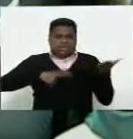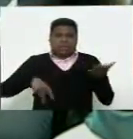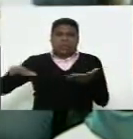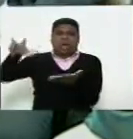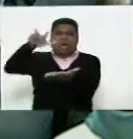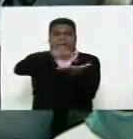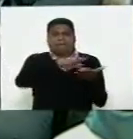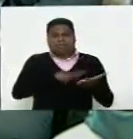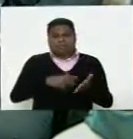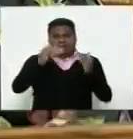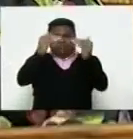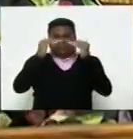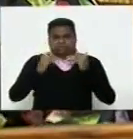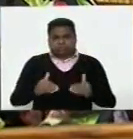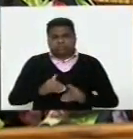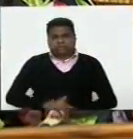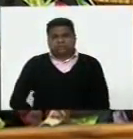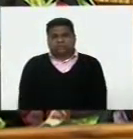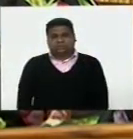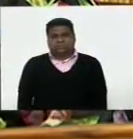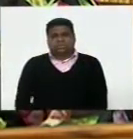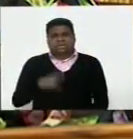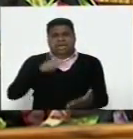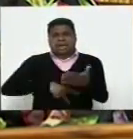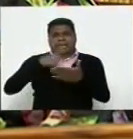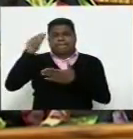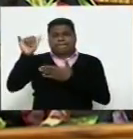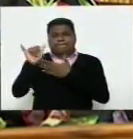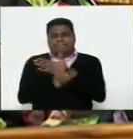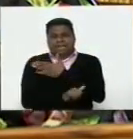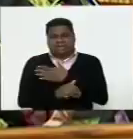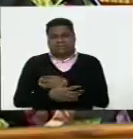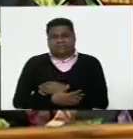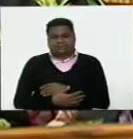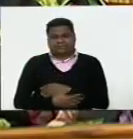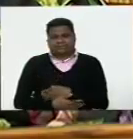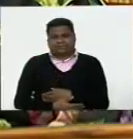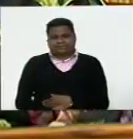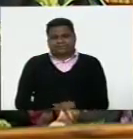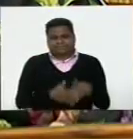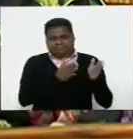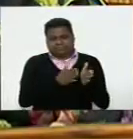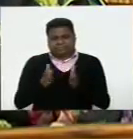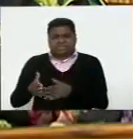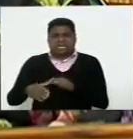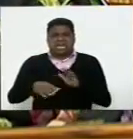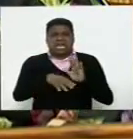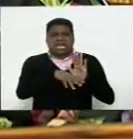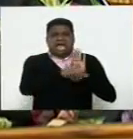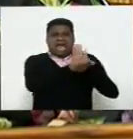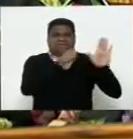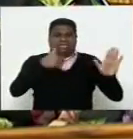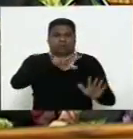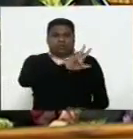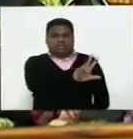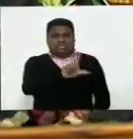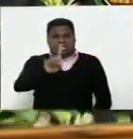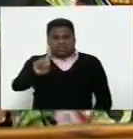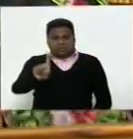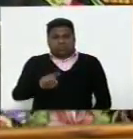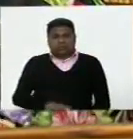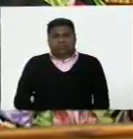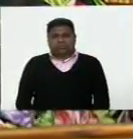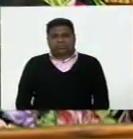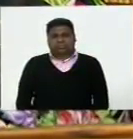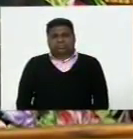aprobado. Siguiente artículo. Del Plan Nacional de Parto Humanizado, artículo 31. El Plan Nacional de